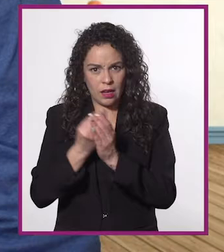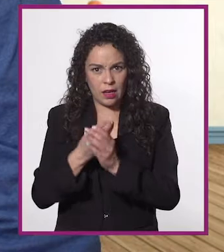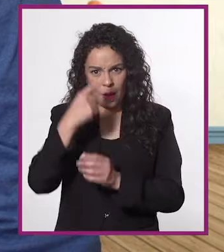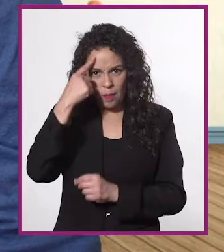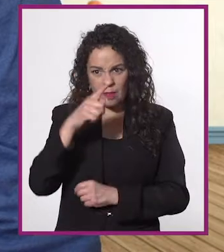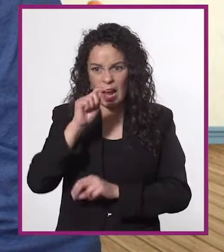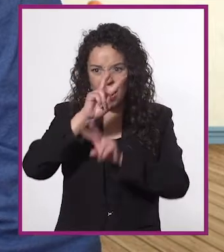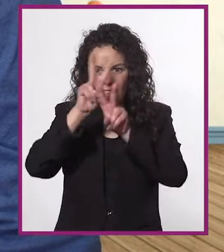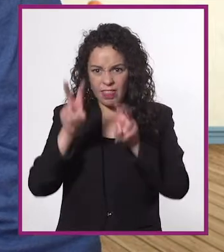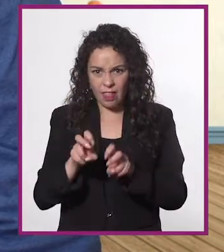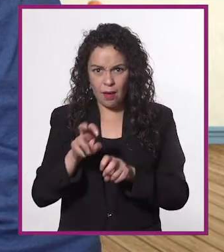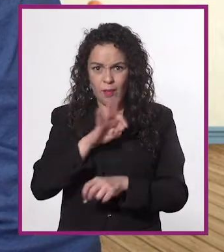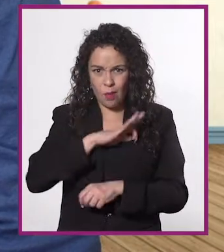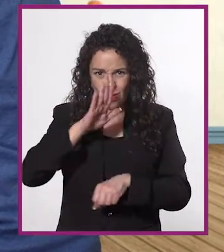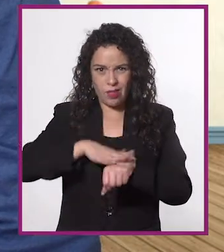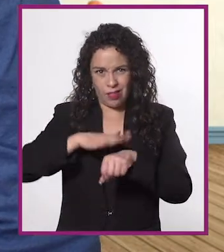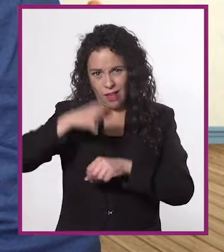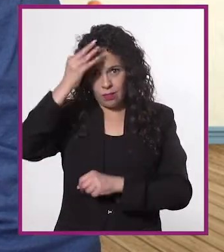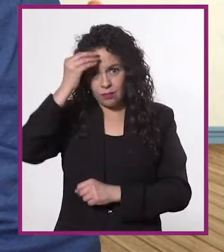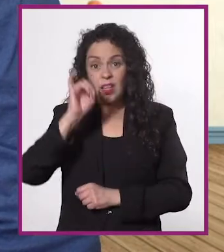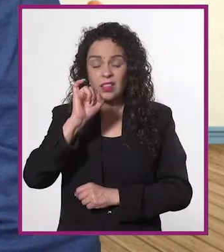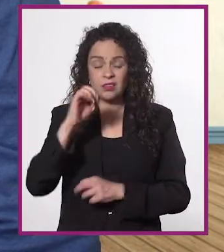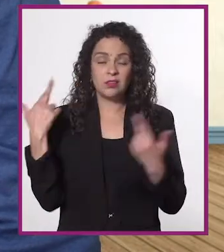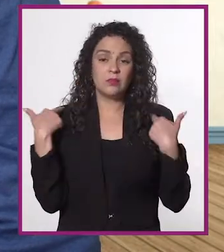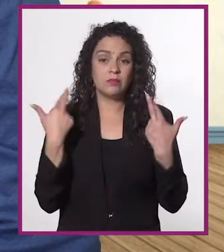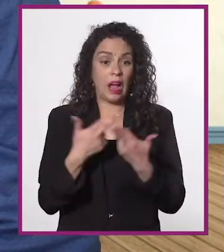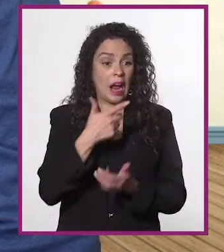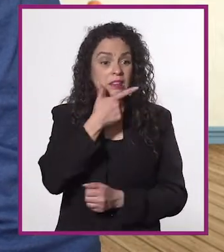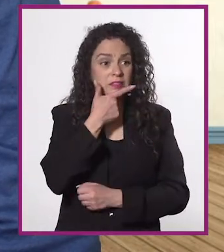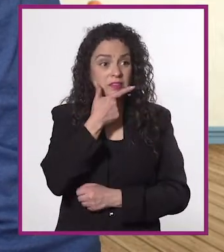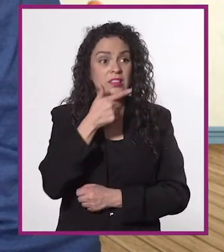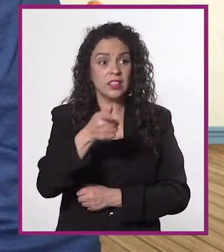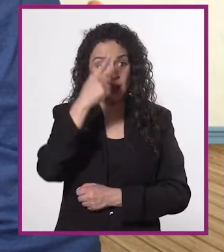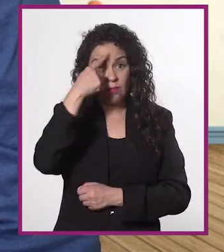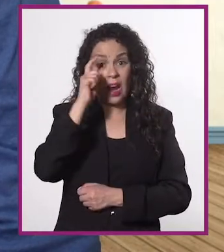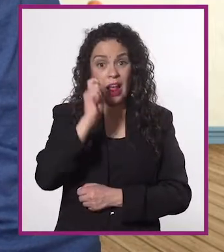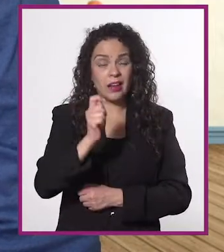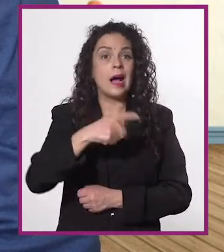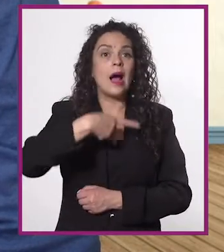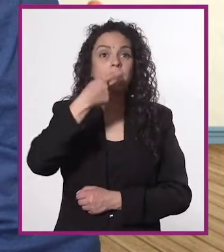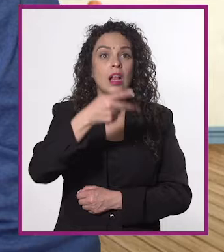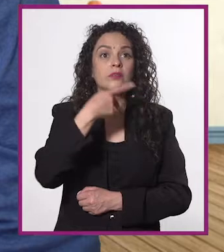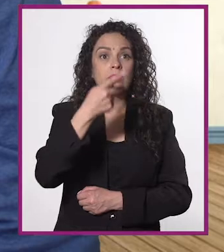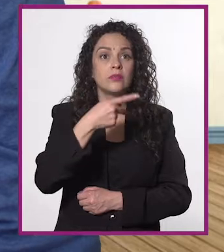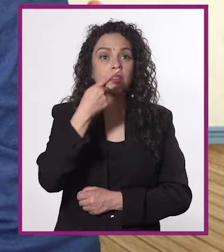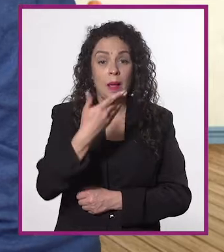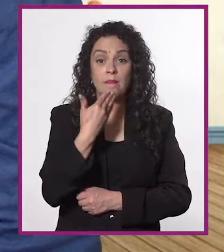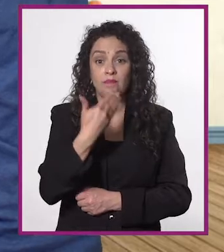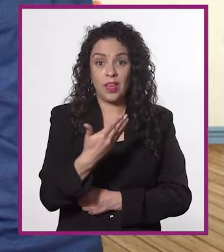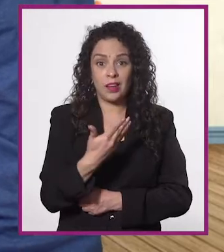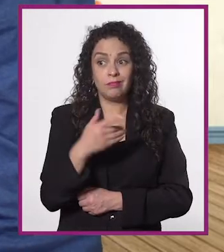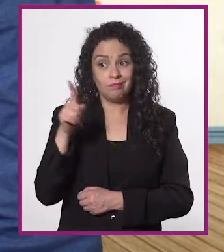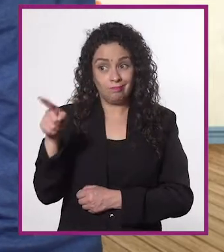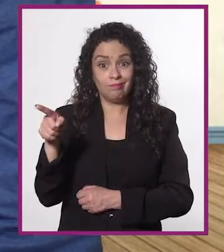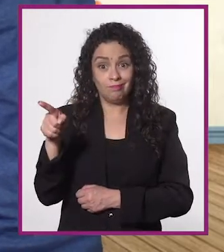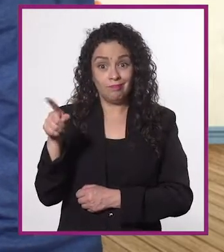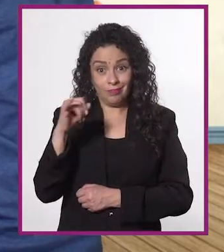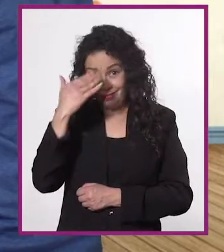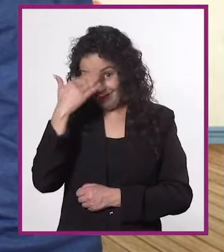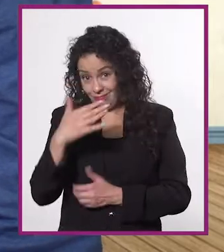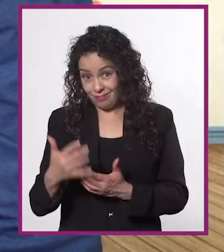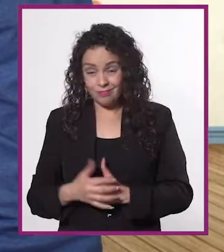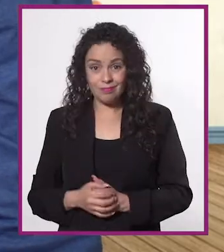para reforzar los temas? En la clase de inglés, la Miss ponía grabaciones, sobre todo para la pronunciation. You know?